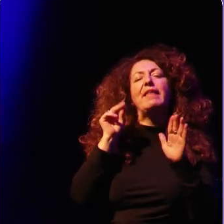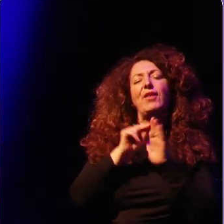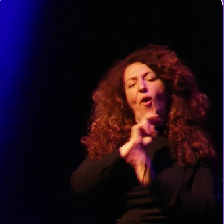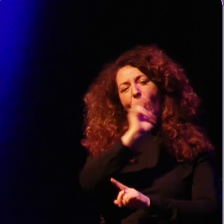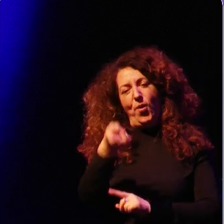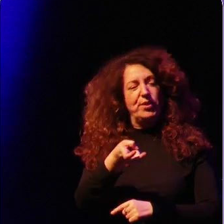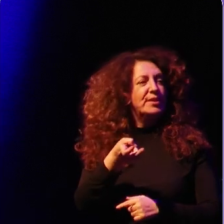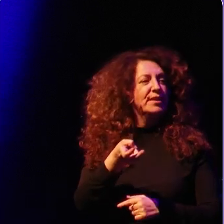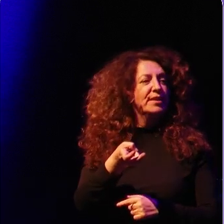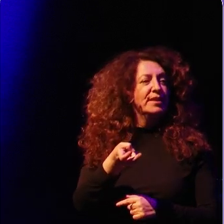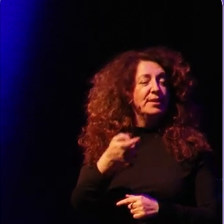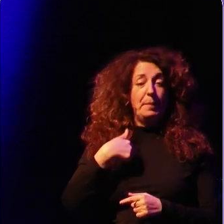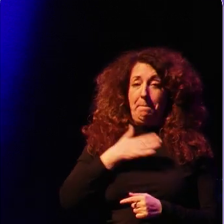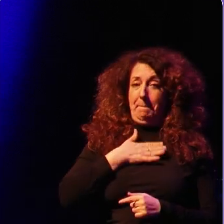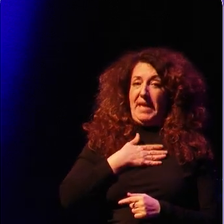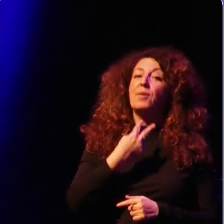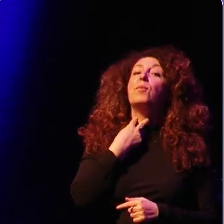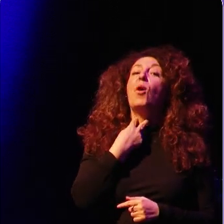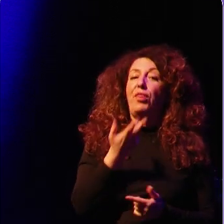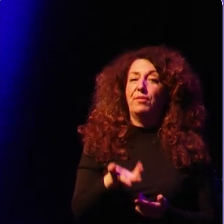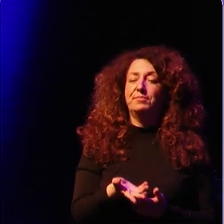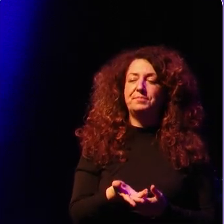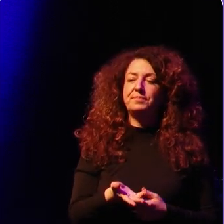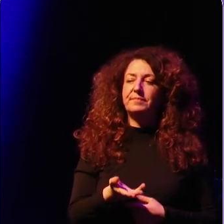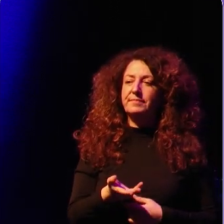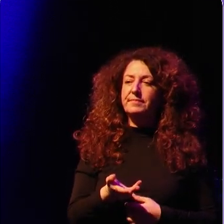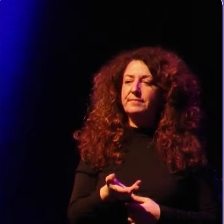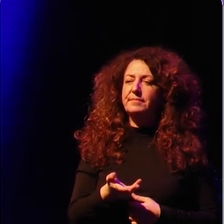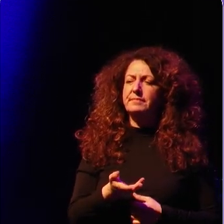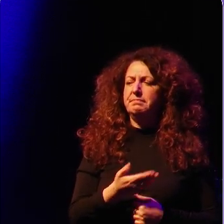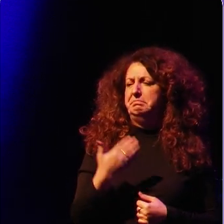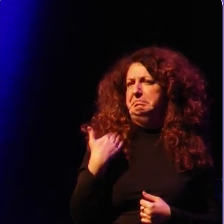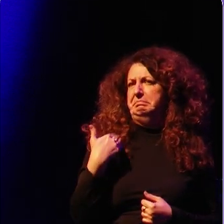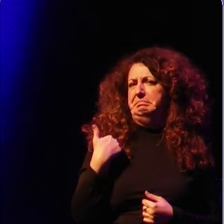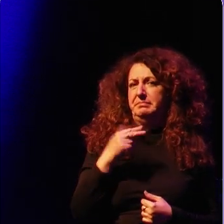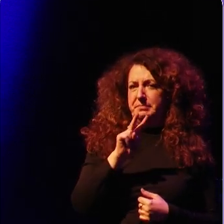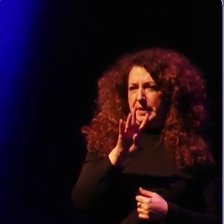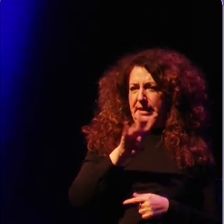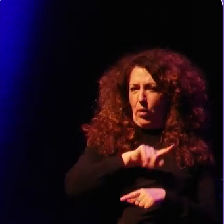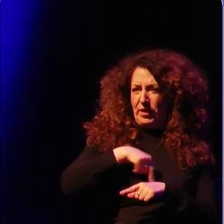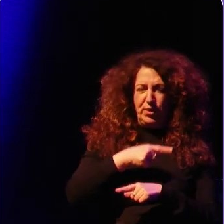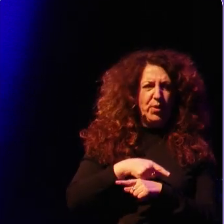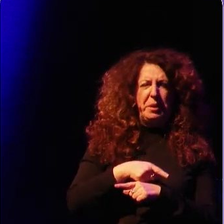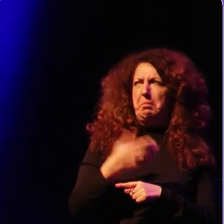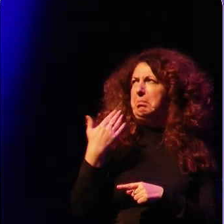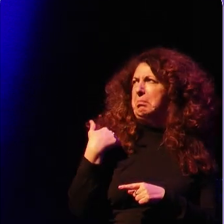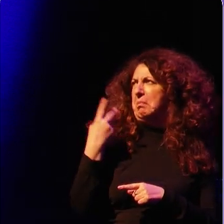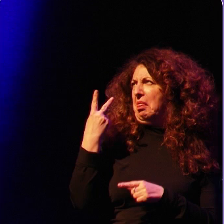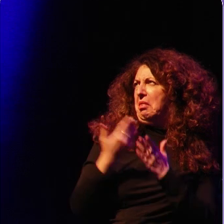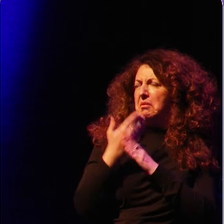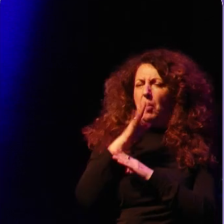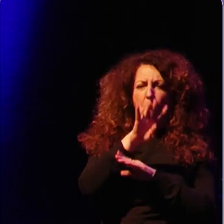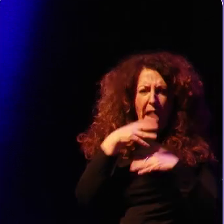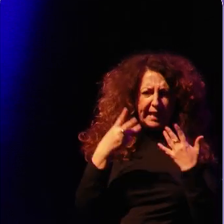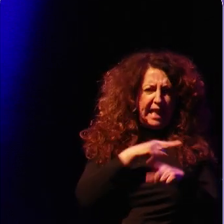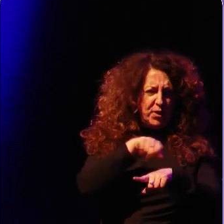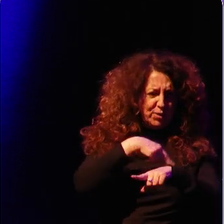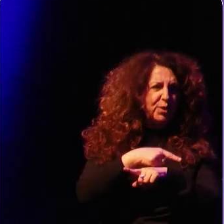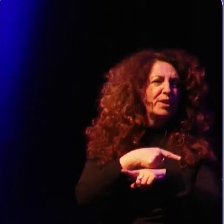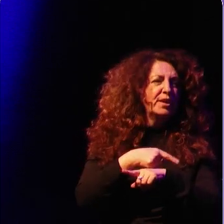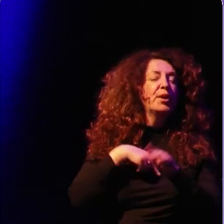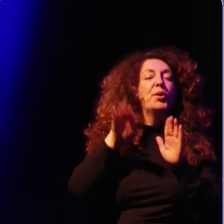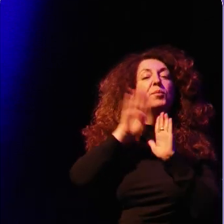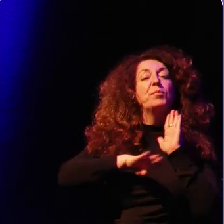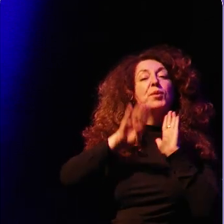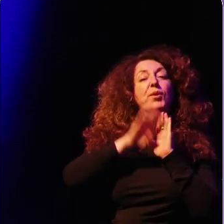grabado con mi propia voz hace 24 horas o 48. He utilizado un